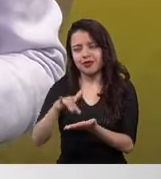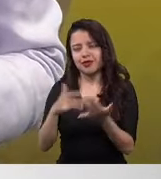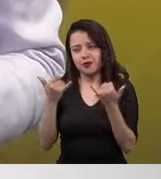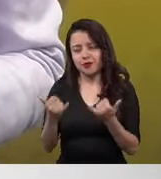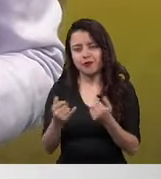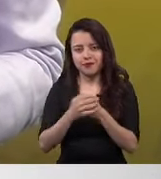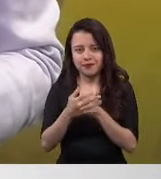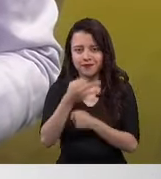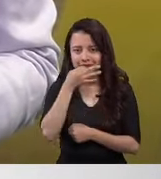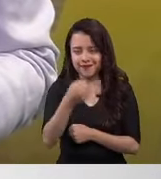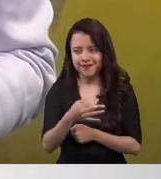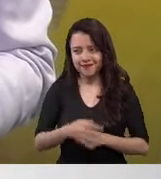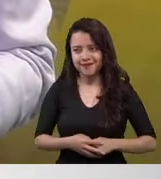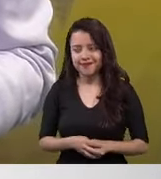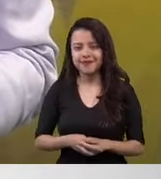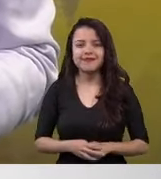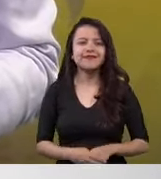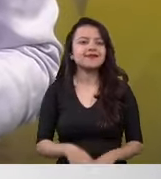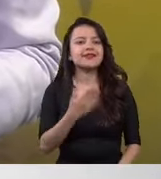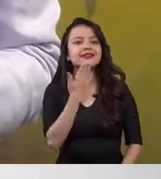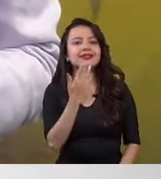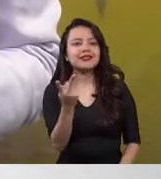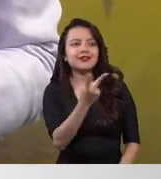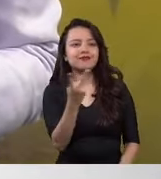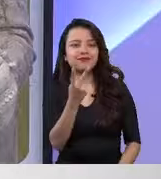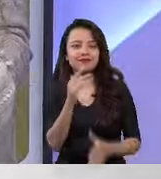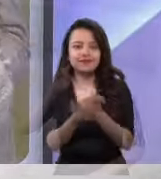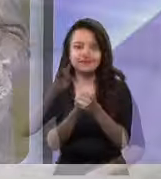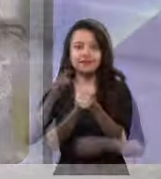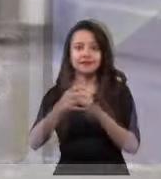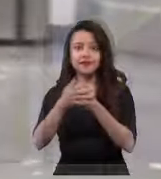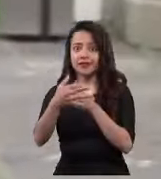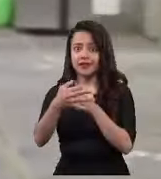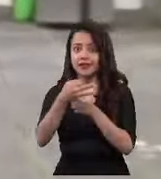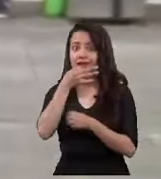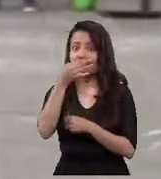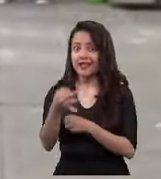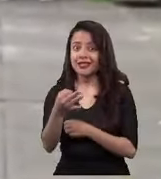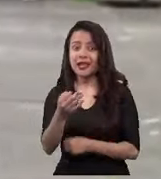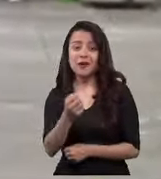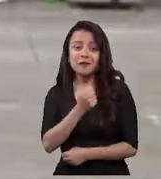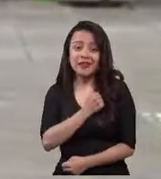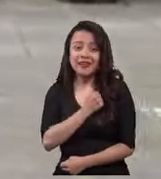Sin Carreta. Gracias, Paula, Johanna, un saludo. Sin Carreta.